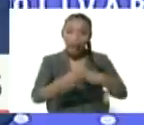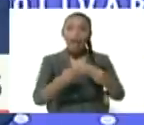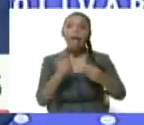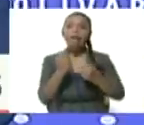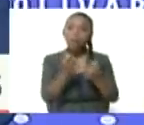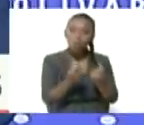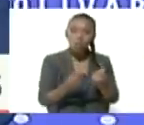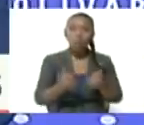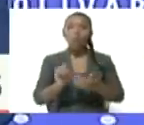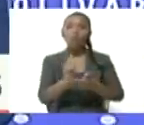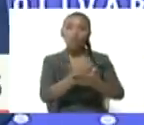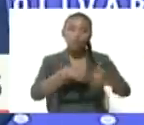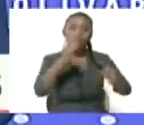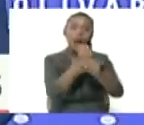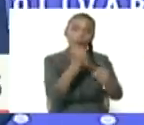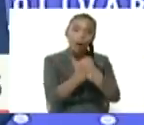empleo.